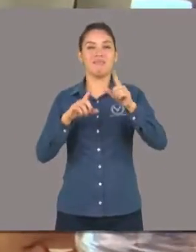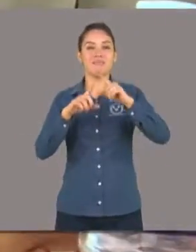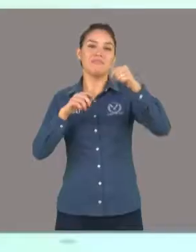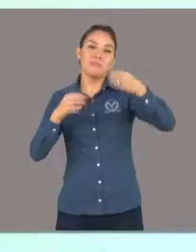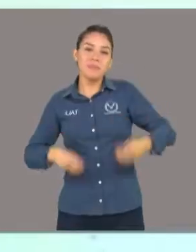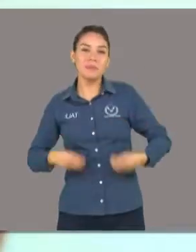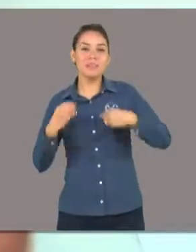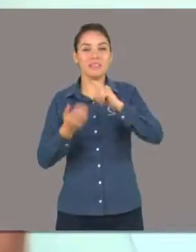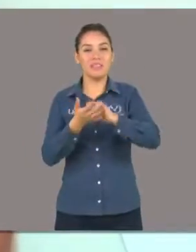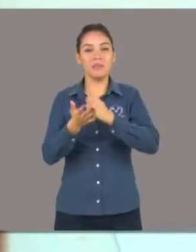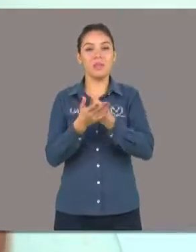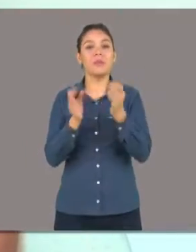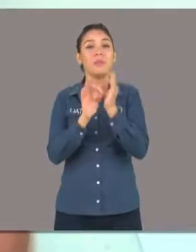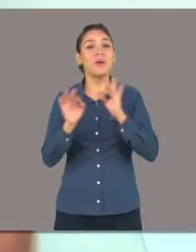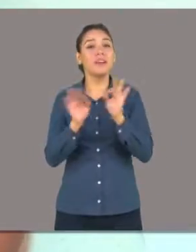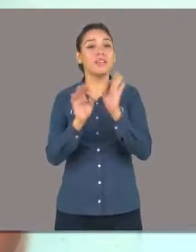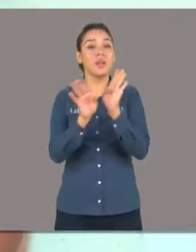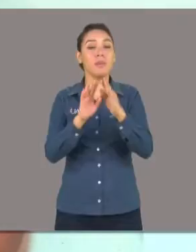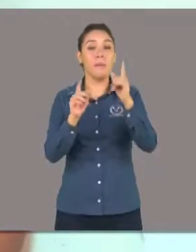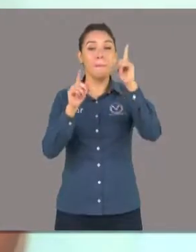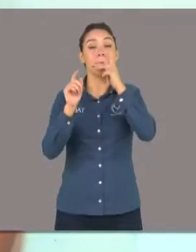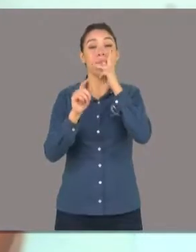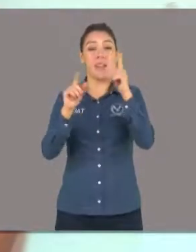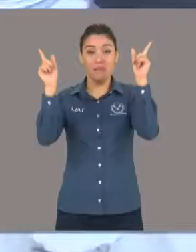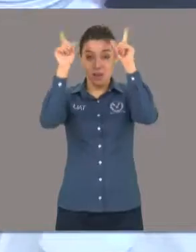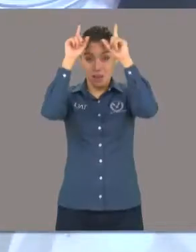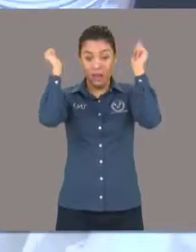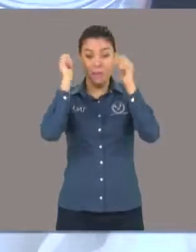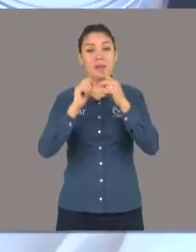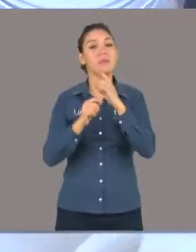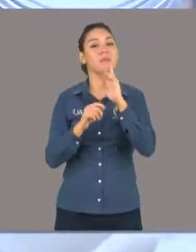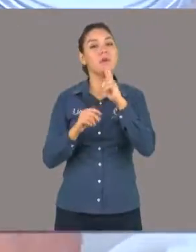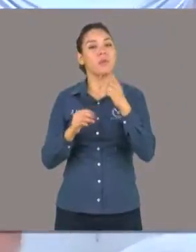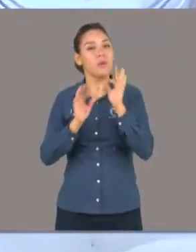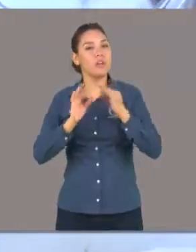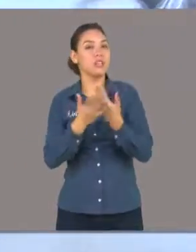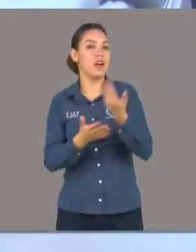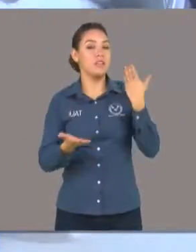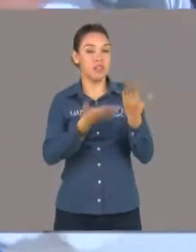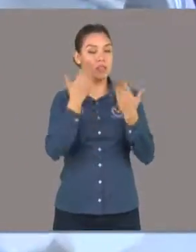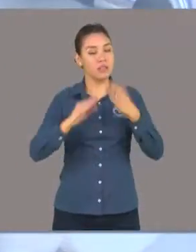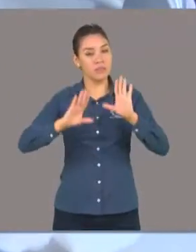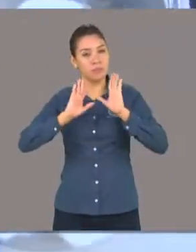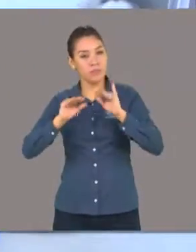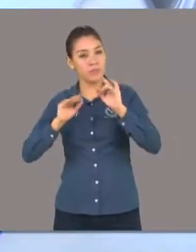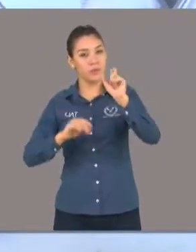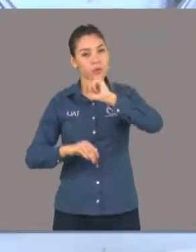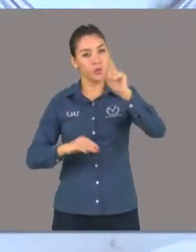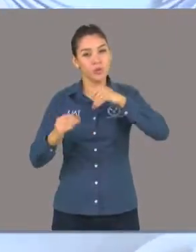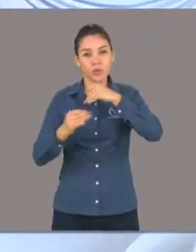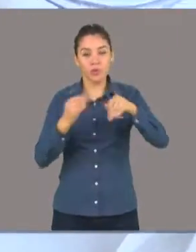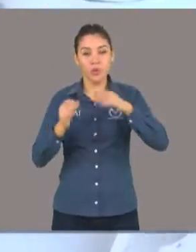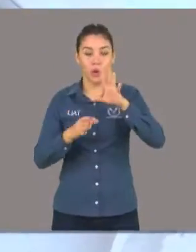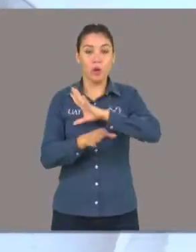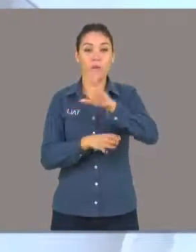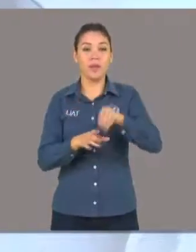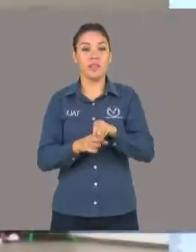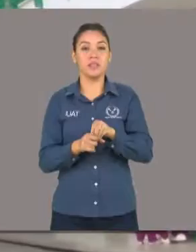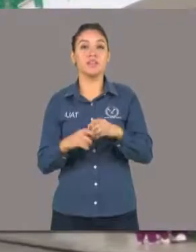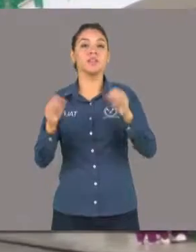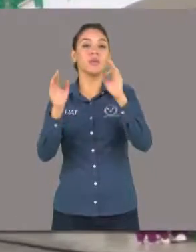federativa consciente del imperante papel que juega al ofrecer a la misma profesionista bien capacitados, cercanos a la sociedad y sus demandas.